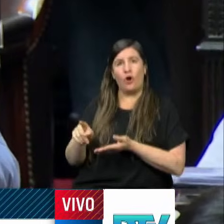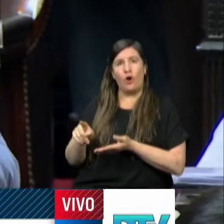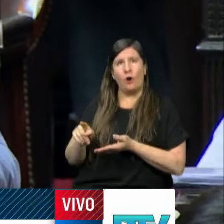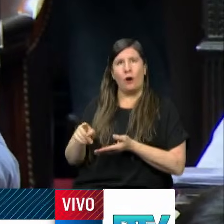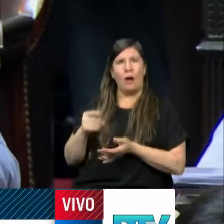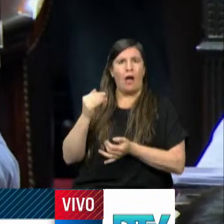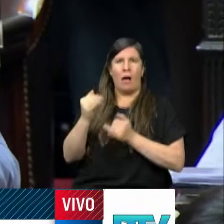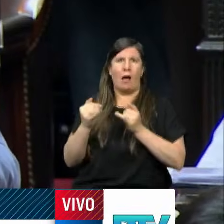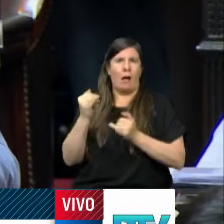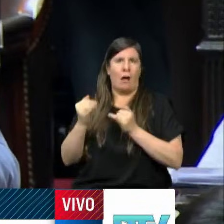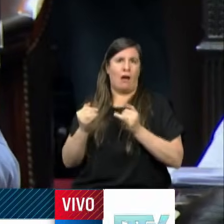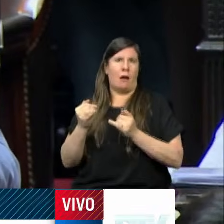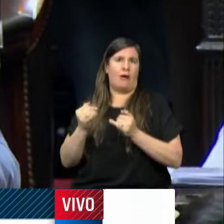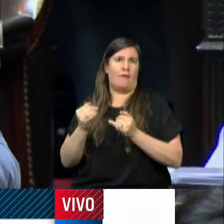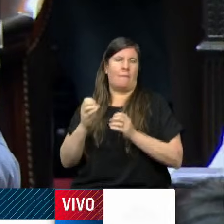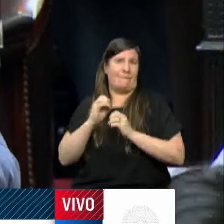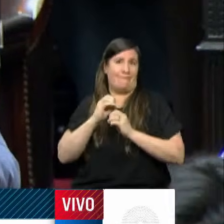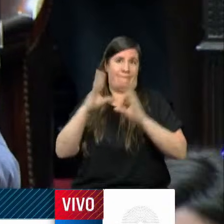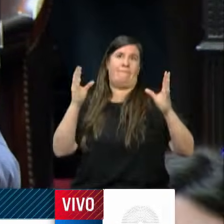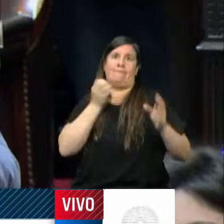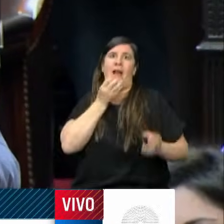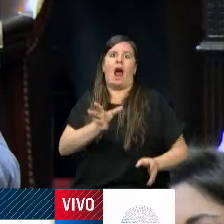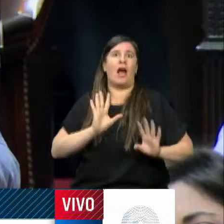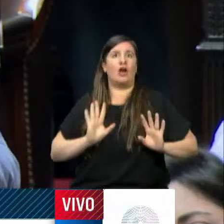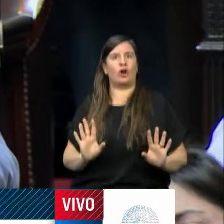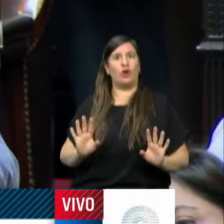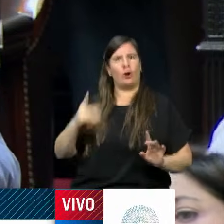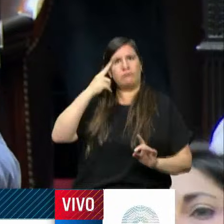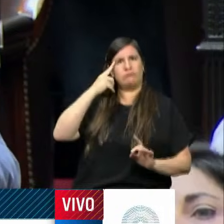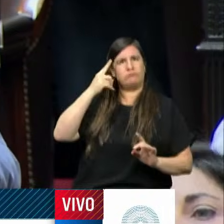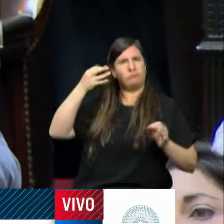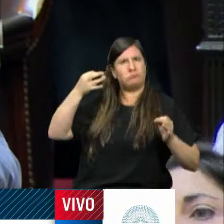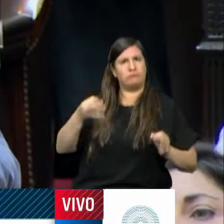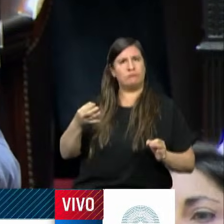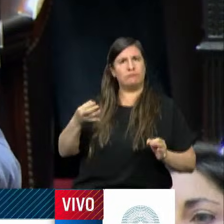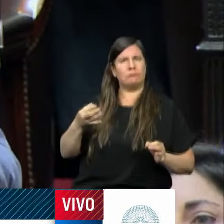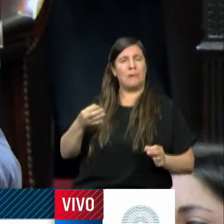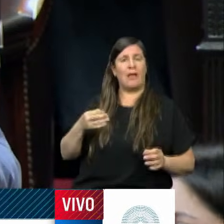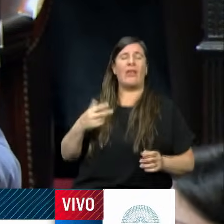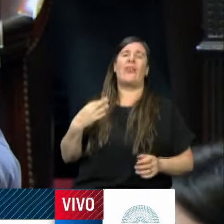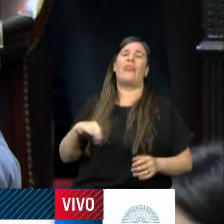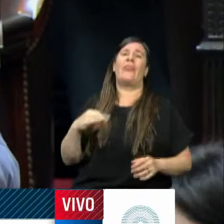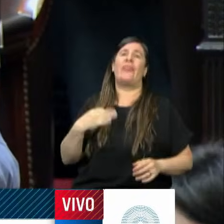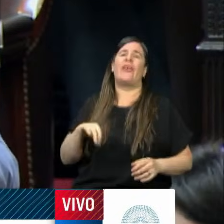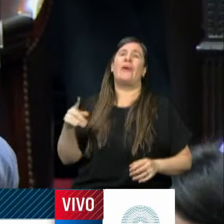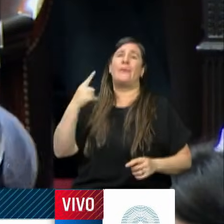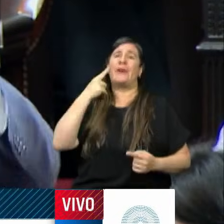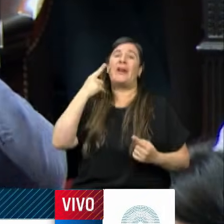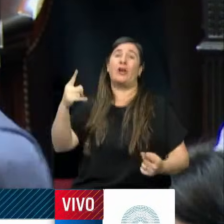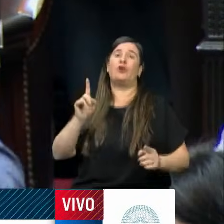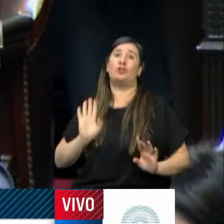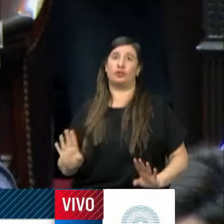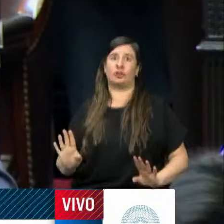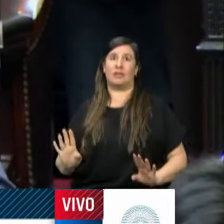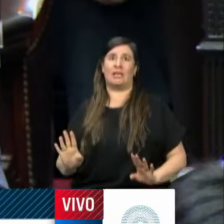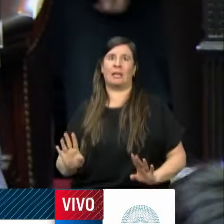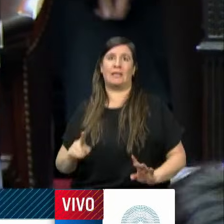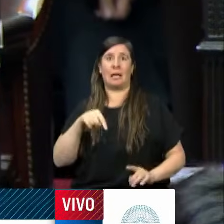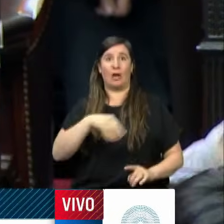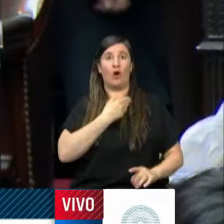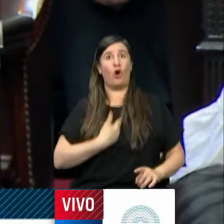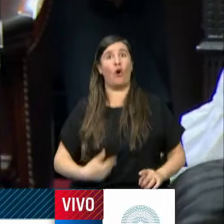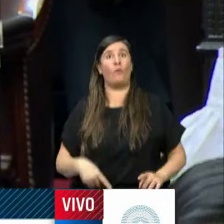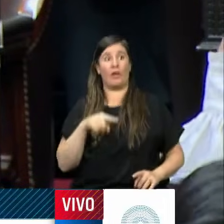intelectual, como descarto y creo que la tiene, debería reconocer que este gobierno,